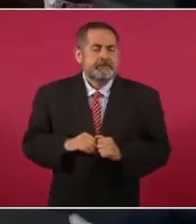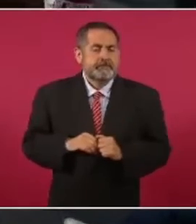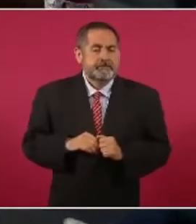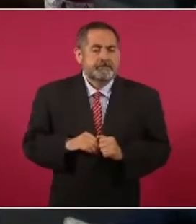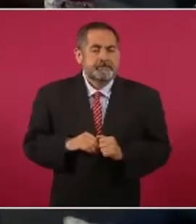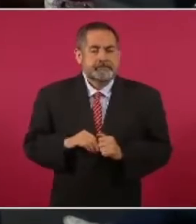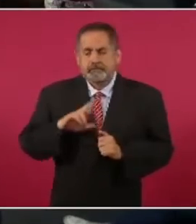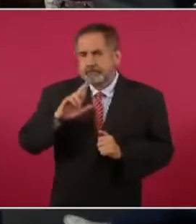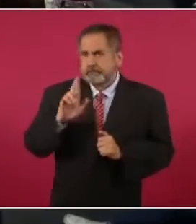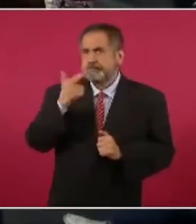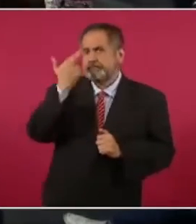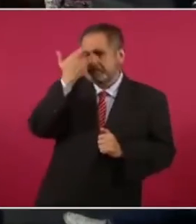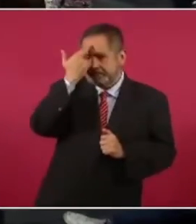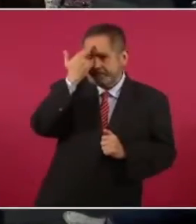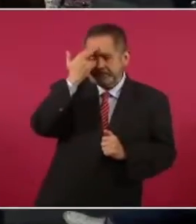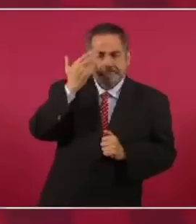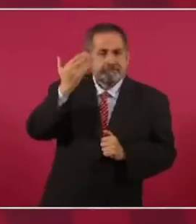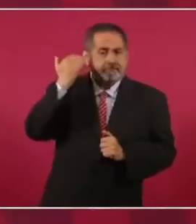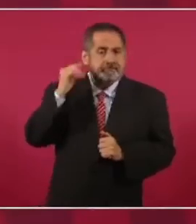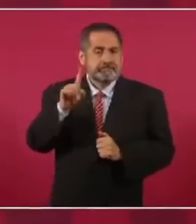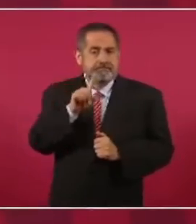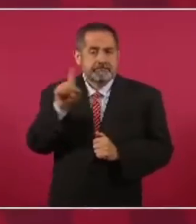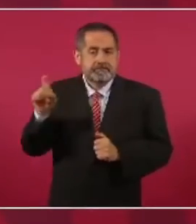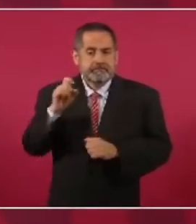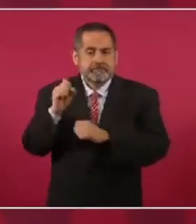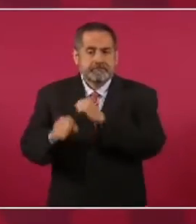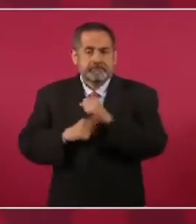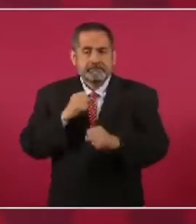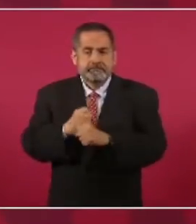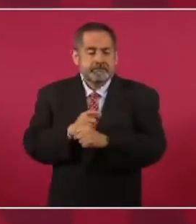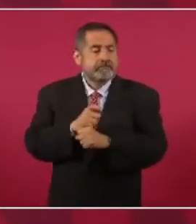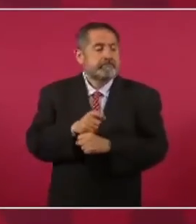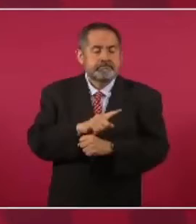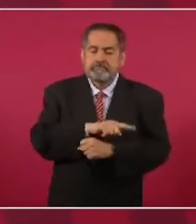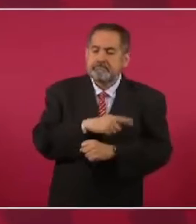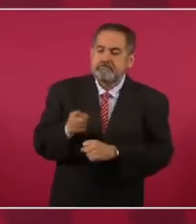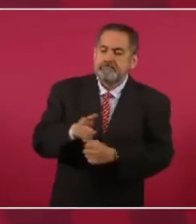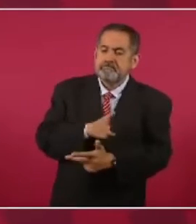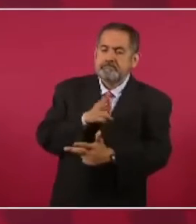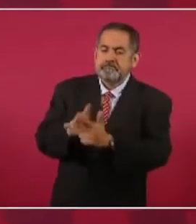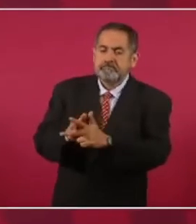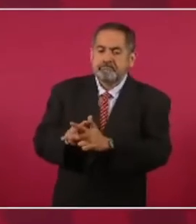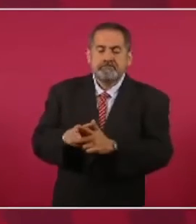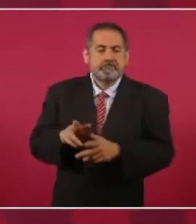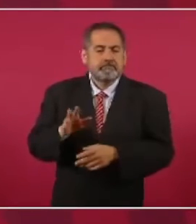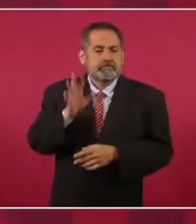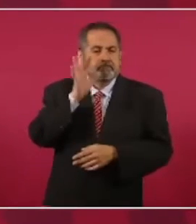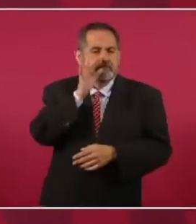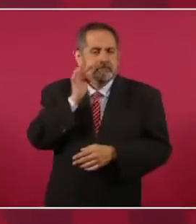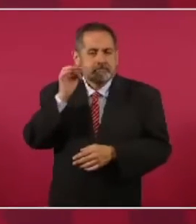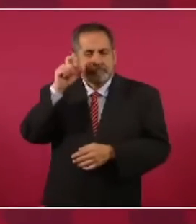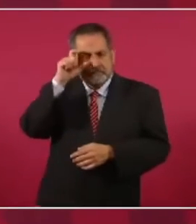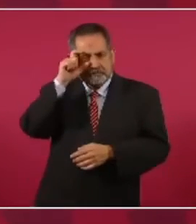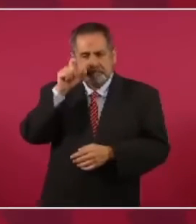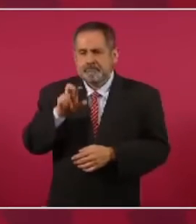vamos a recordar 100 años del asesinato de Ricardo Flores Magón.